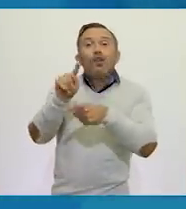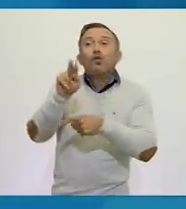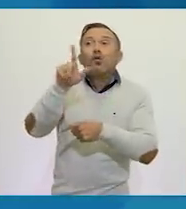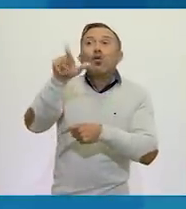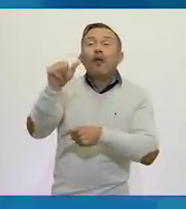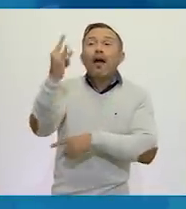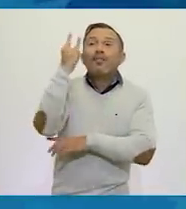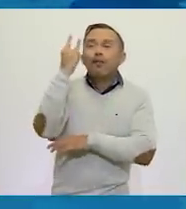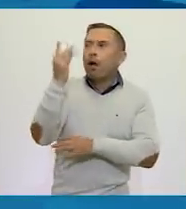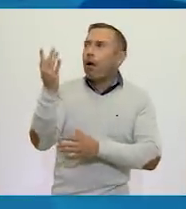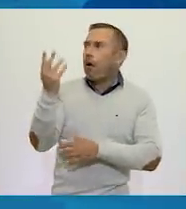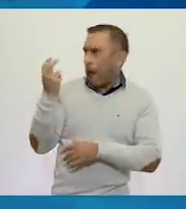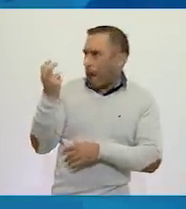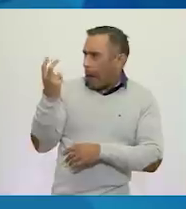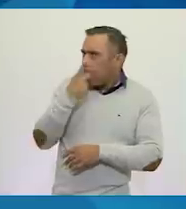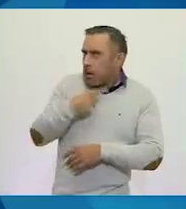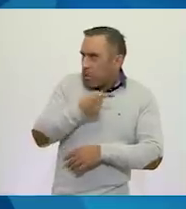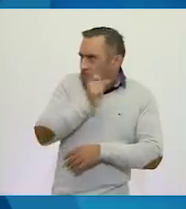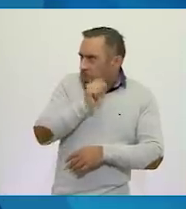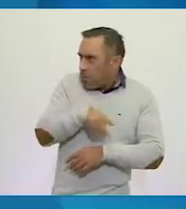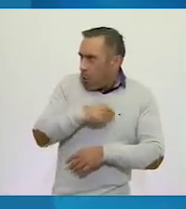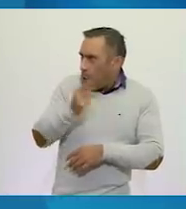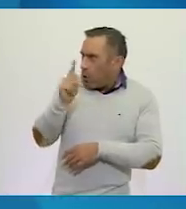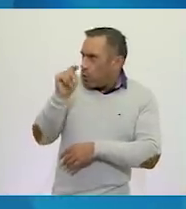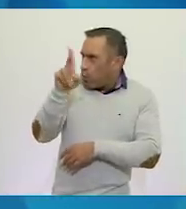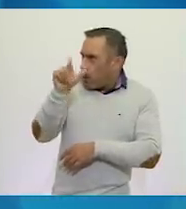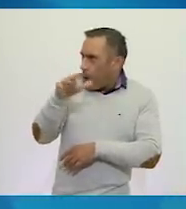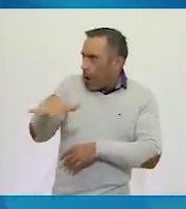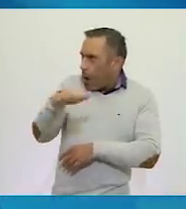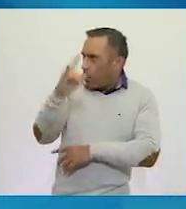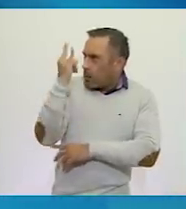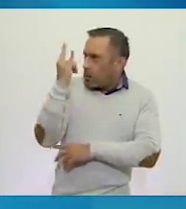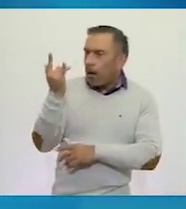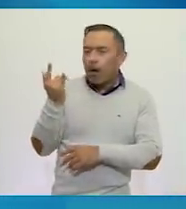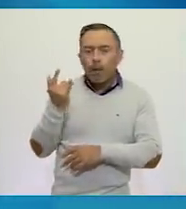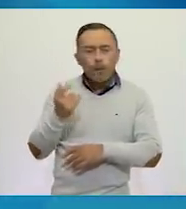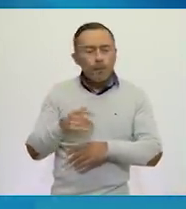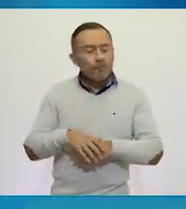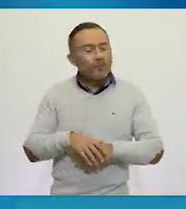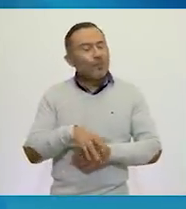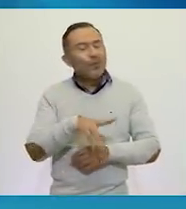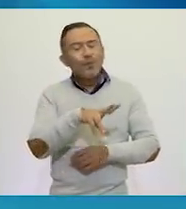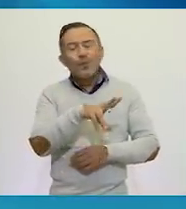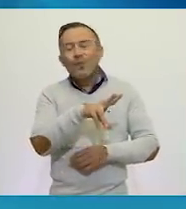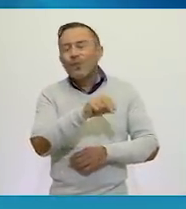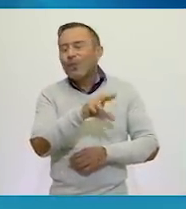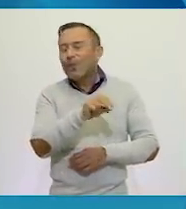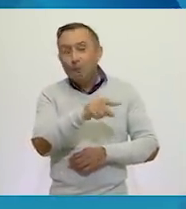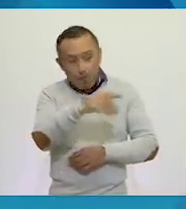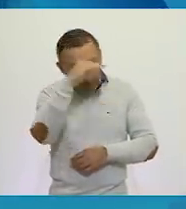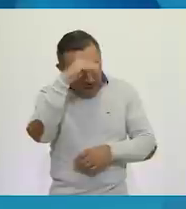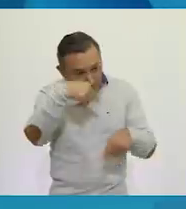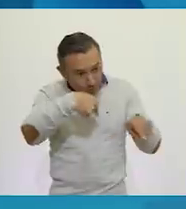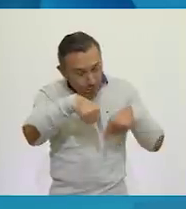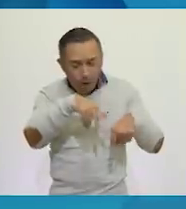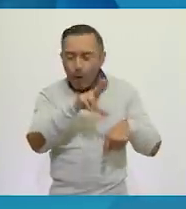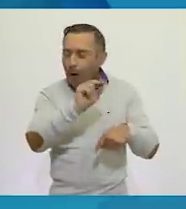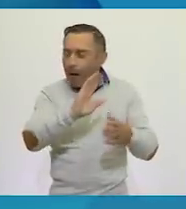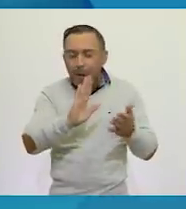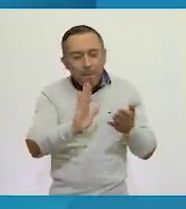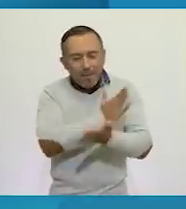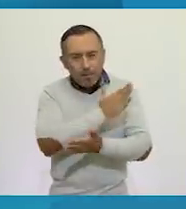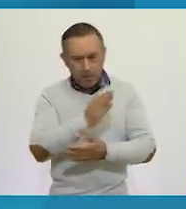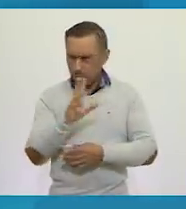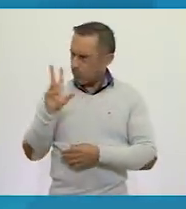Sí, eso me dijo, los Atlantes de Tula. Ay, No, pues no tiene nada que ver con el fútbol. ¿No? Ahí lo que se jugaba pues